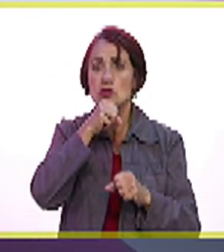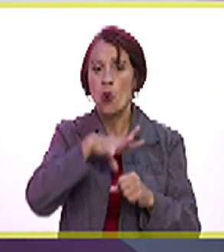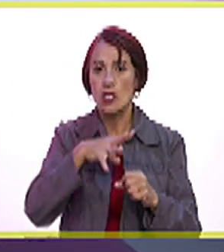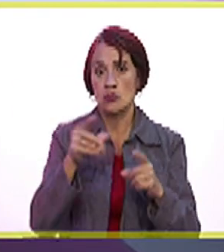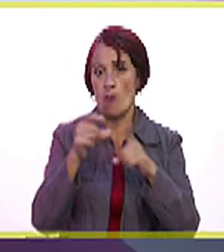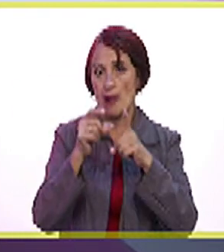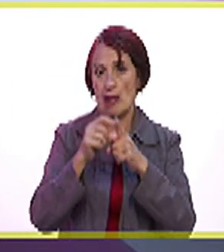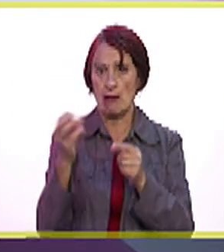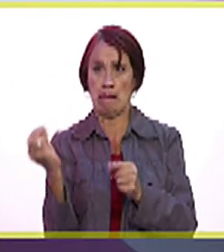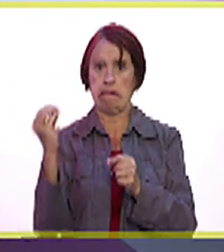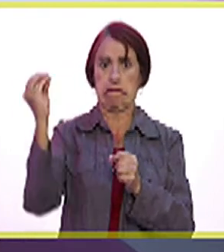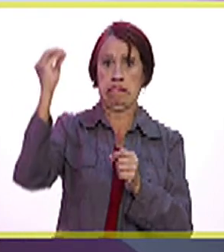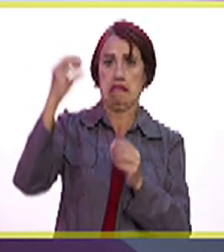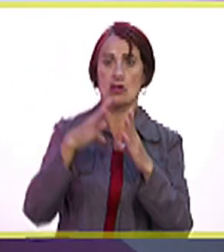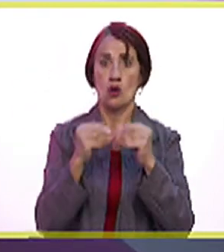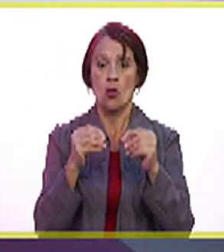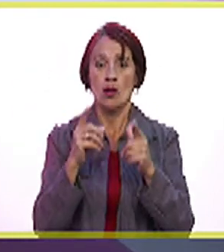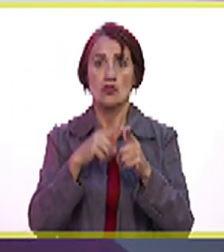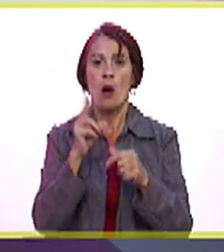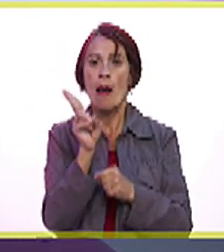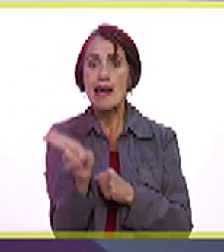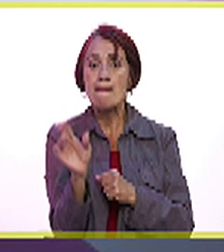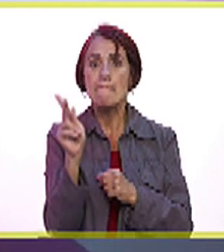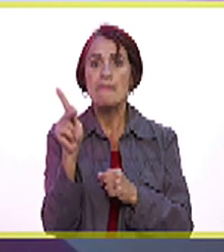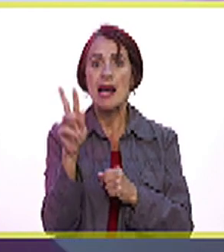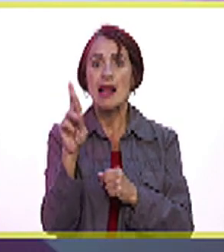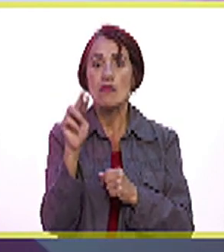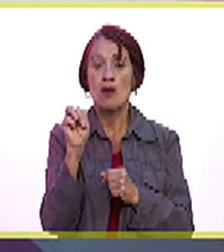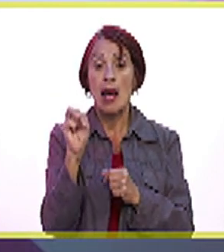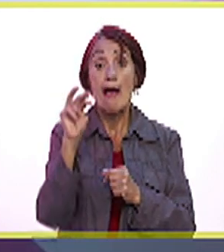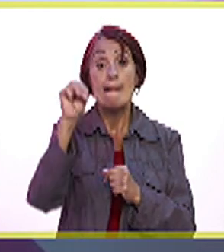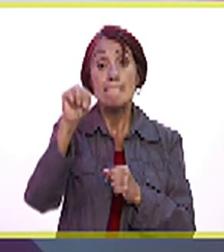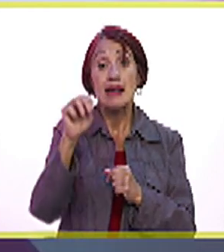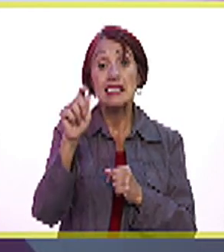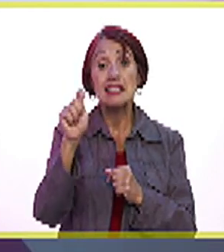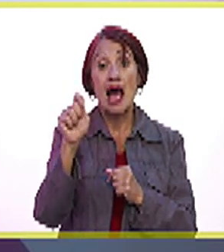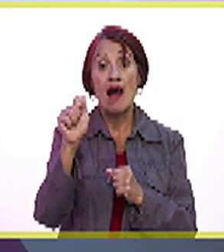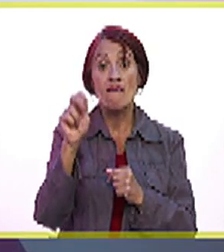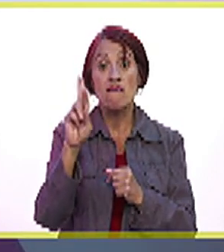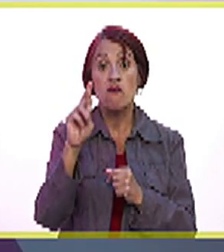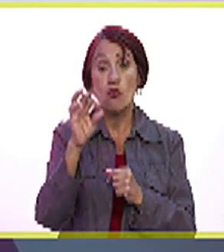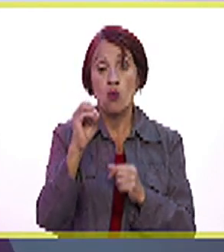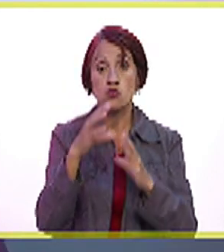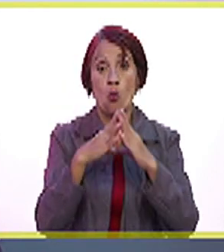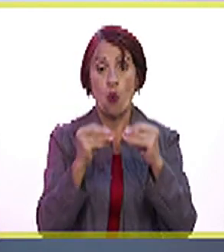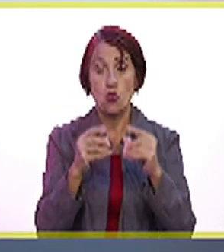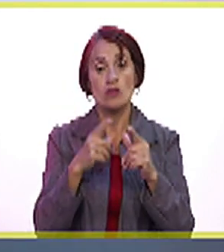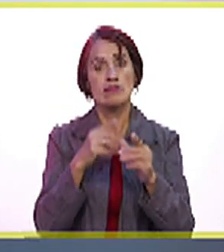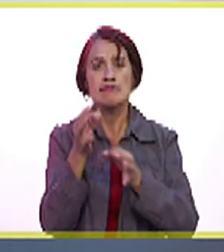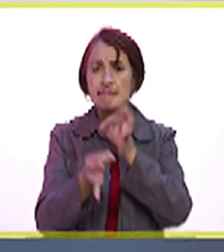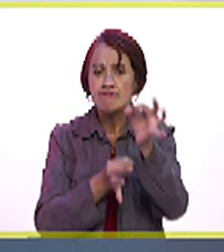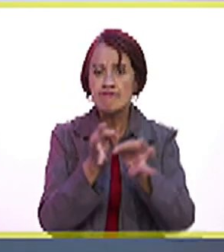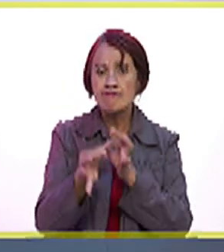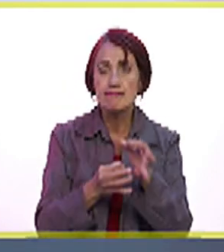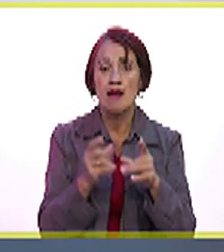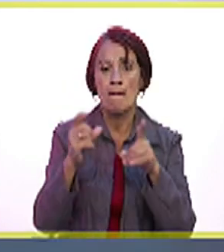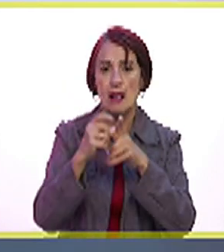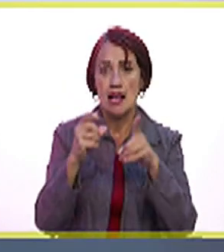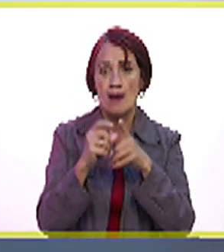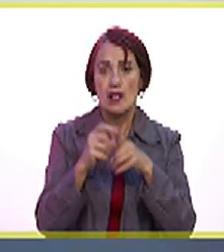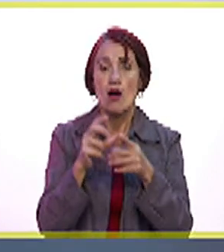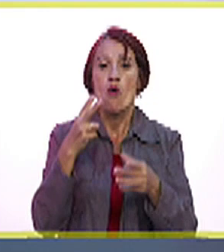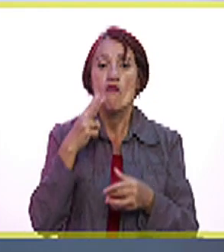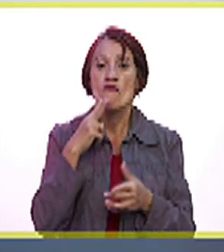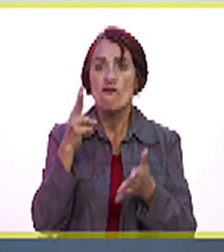exageradas es porque el autor está utilizando la hipérbole como tal. La anáfora consiste en la repetición de palabras al principio de un